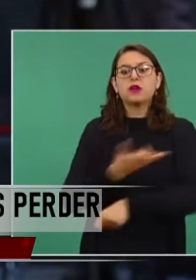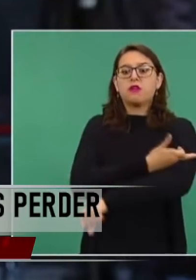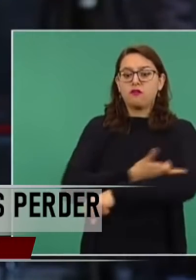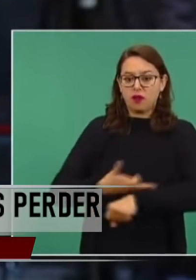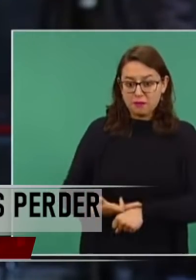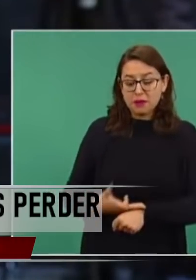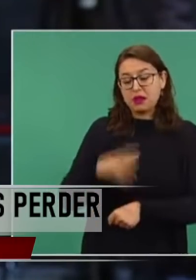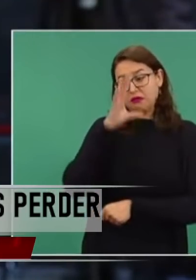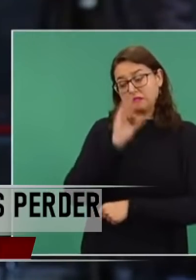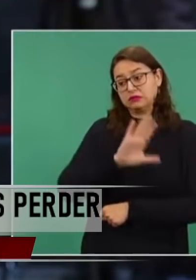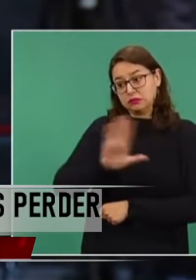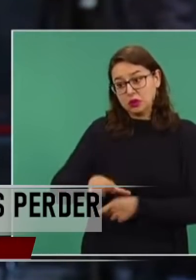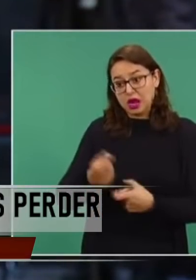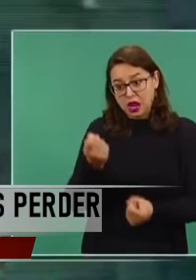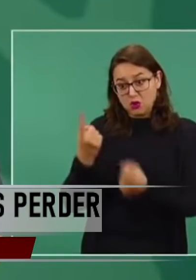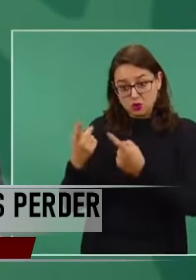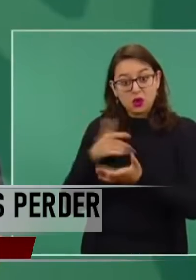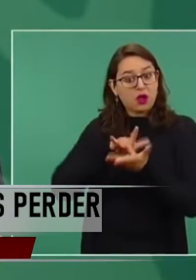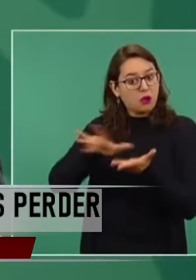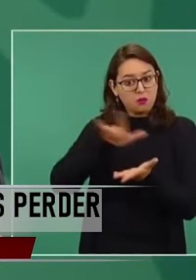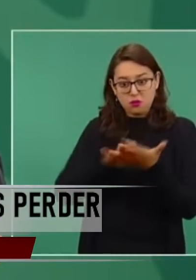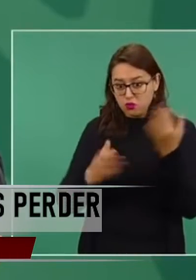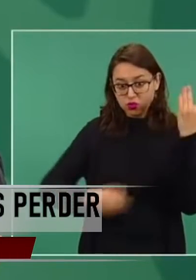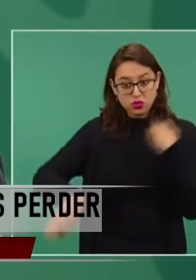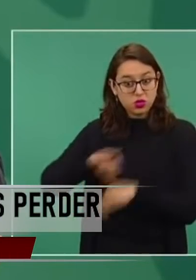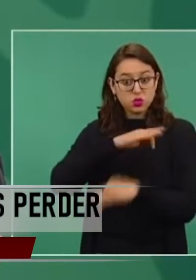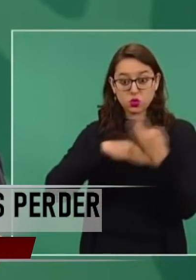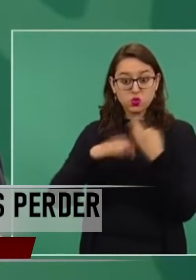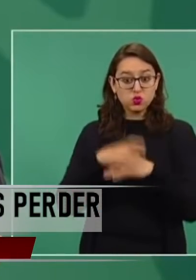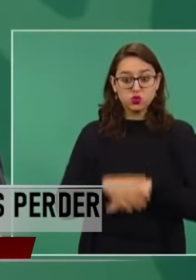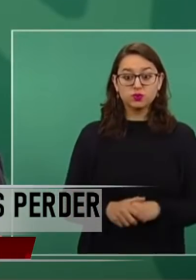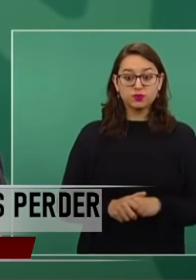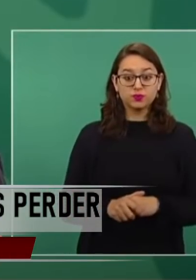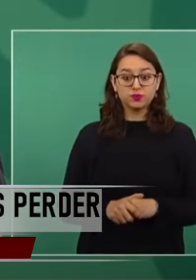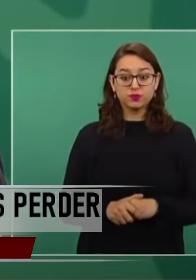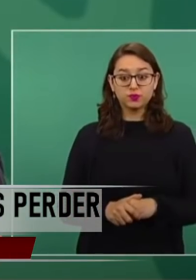familiares de las víctimas a todos se les está atendiendo